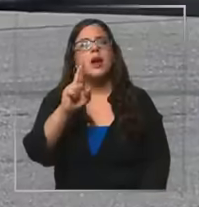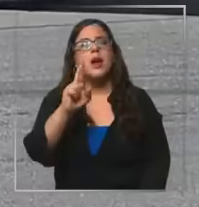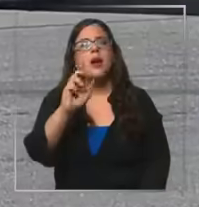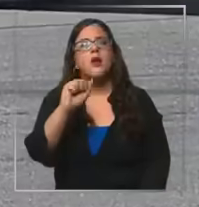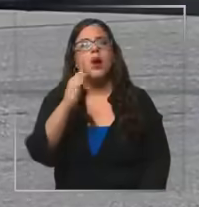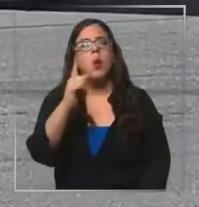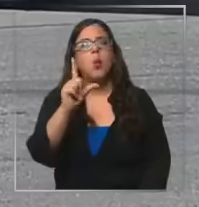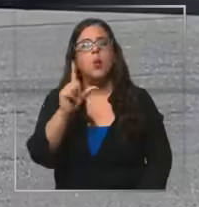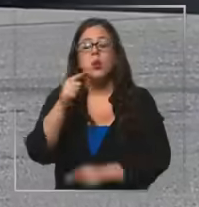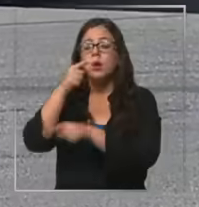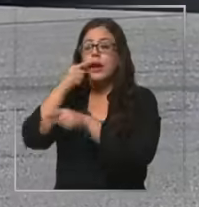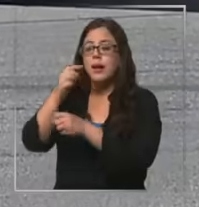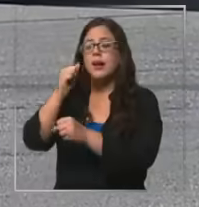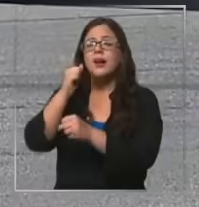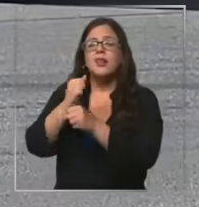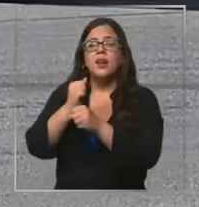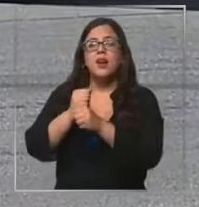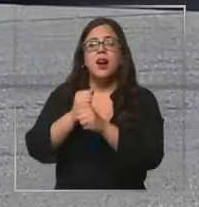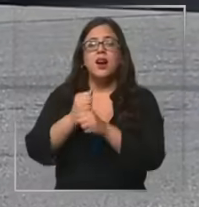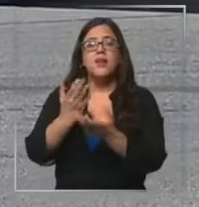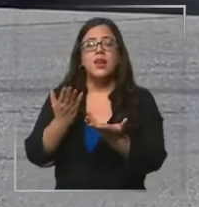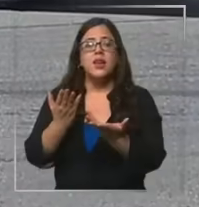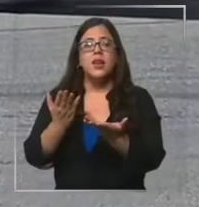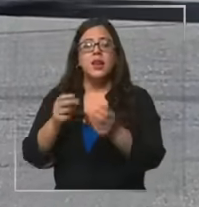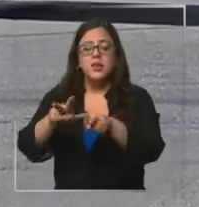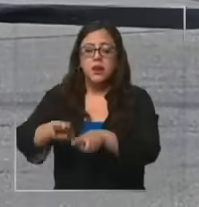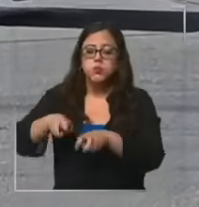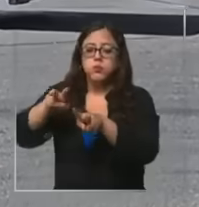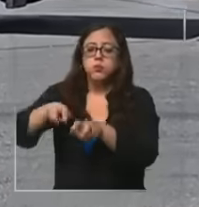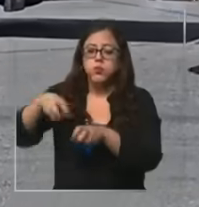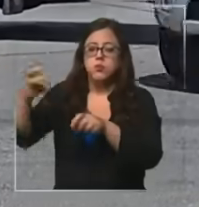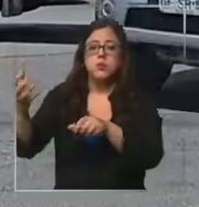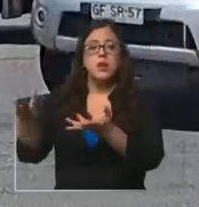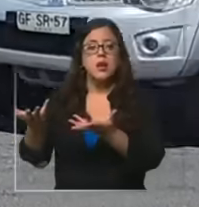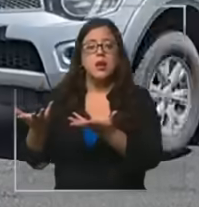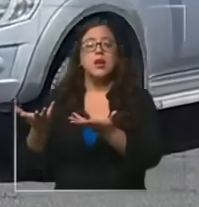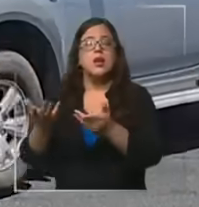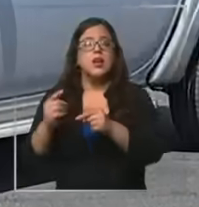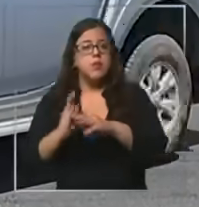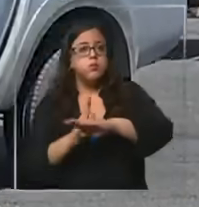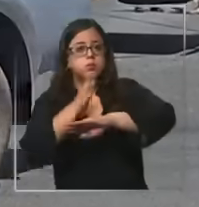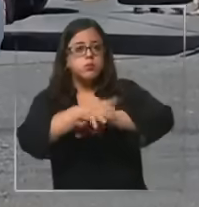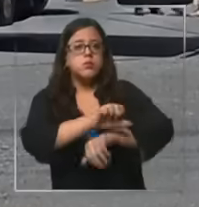Era temporero. Él iba a Santiago a vender mercadería de tomate a La Vega.